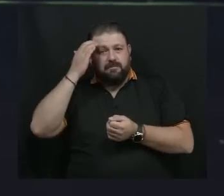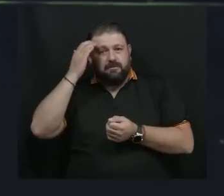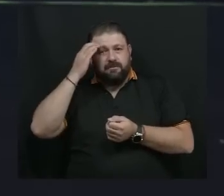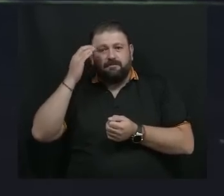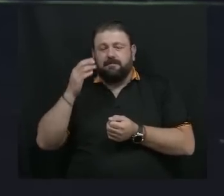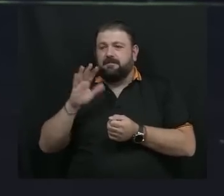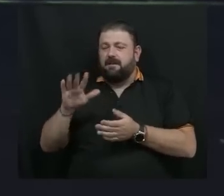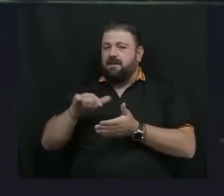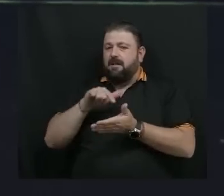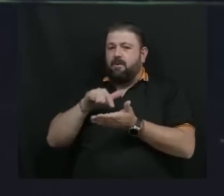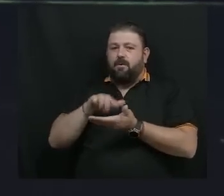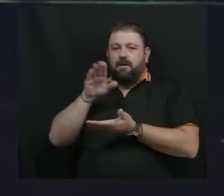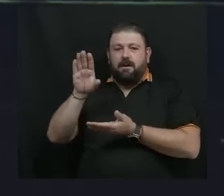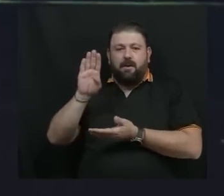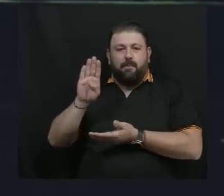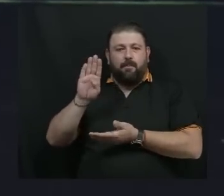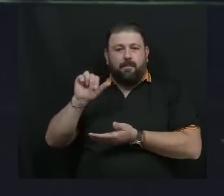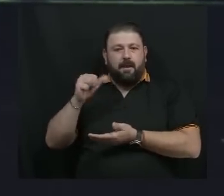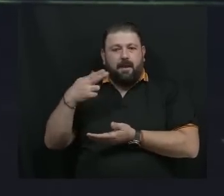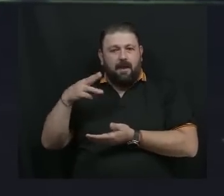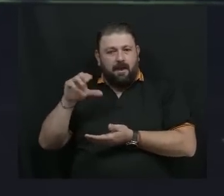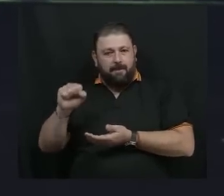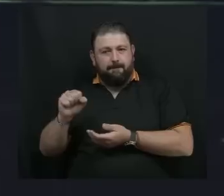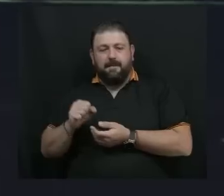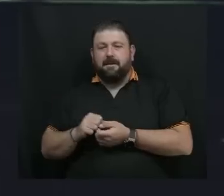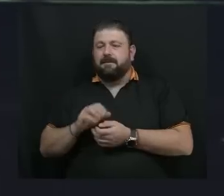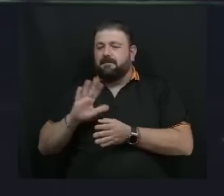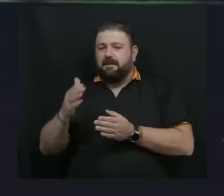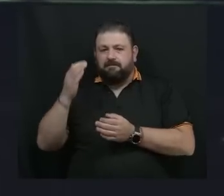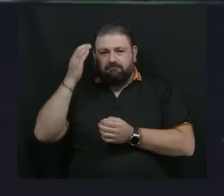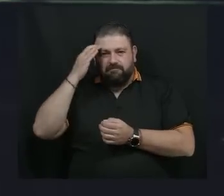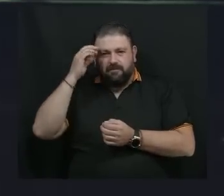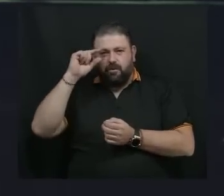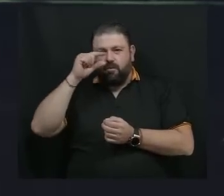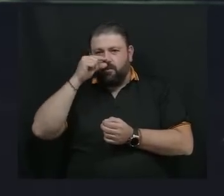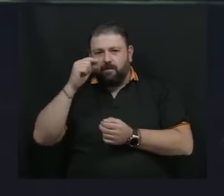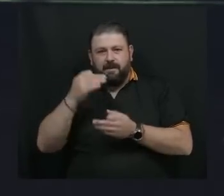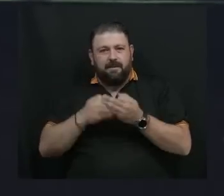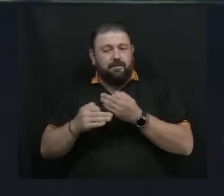Bahamas, conocemos Dubái. Mi viaje soñado fue